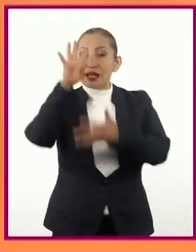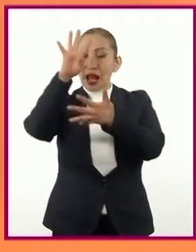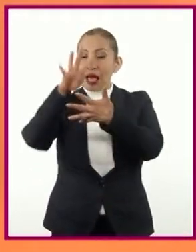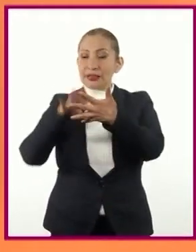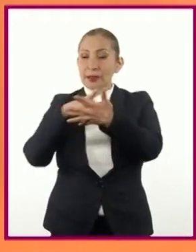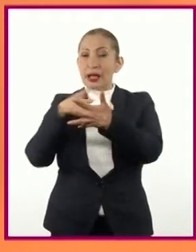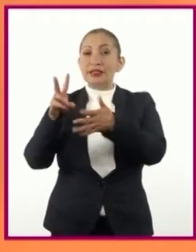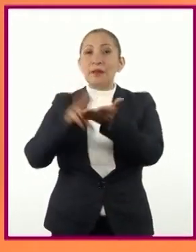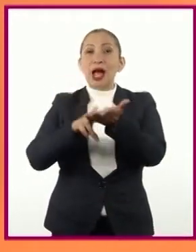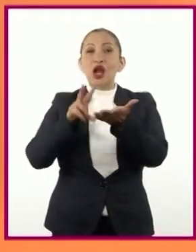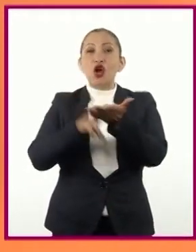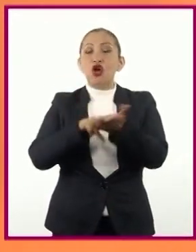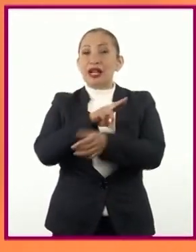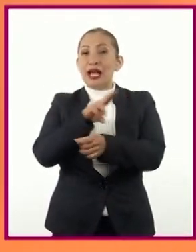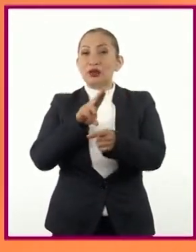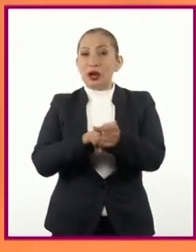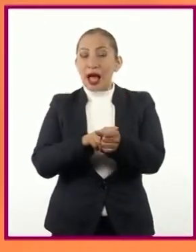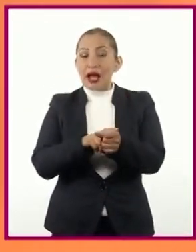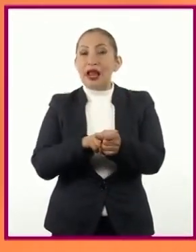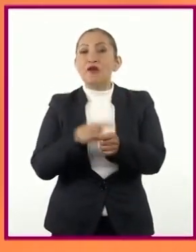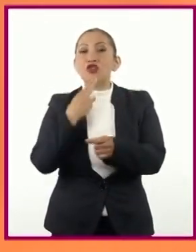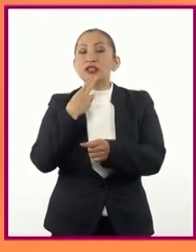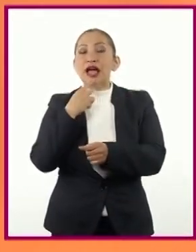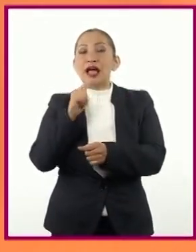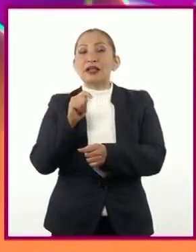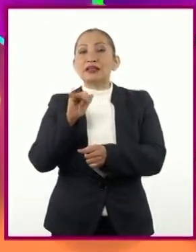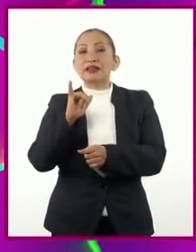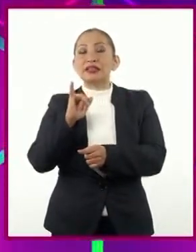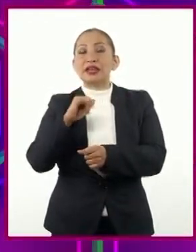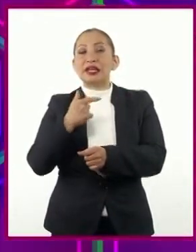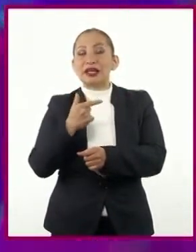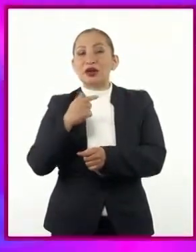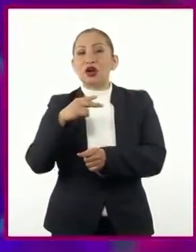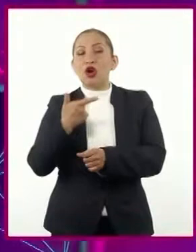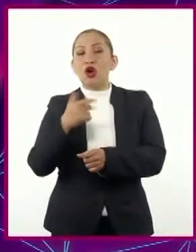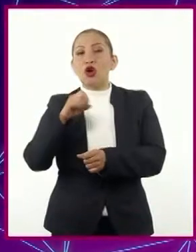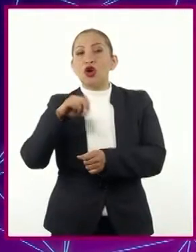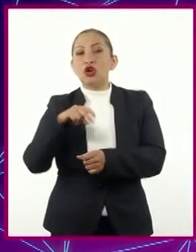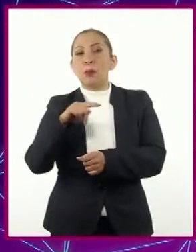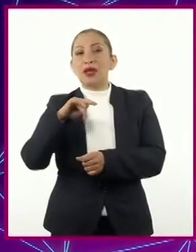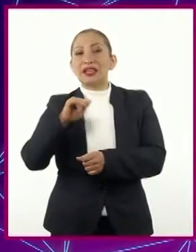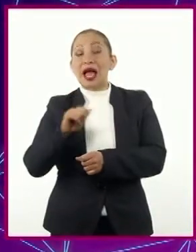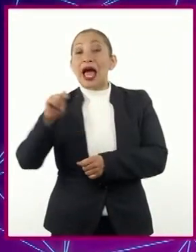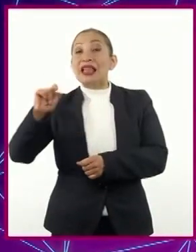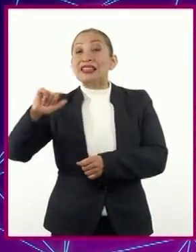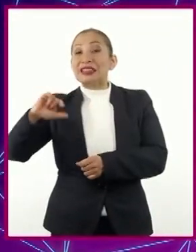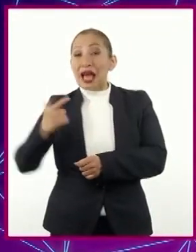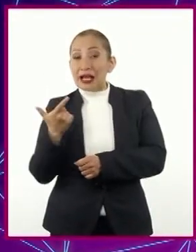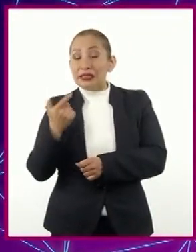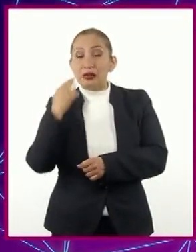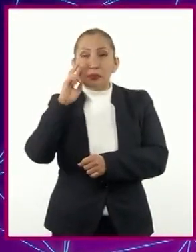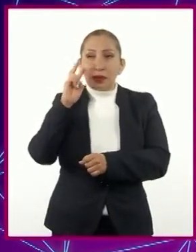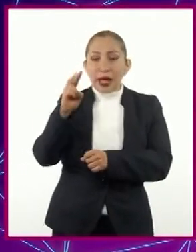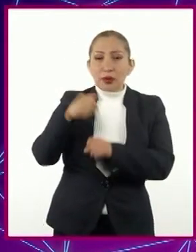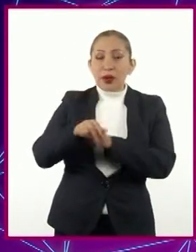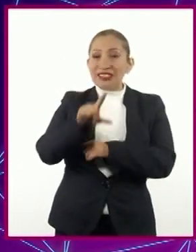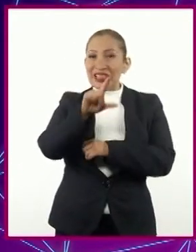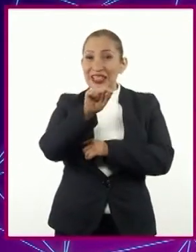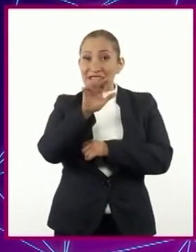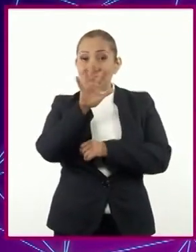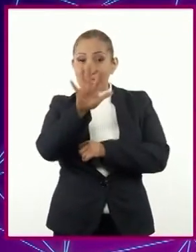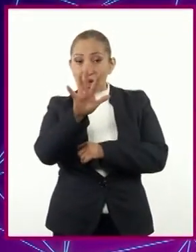de valores naturales de la función trigonométrica tangente. Se busca el decimal